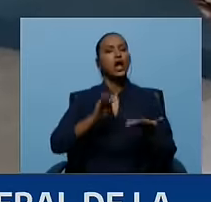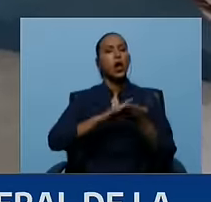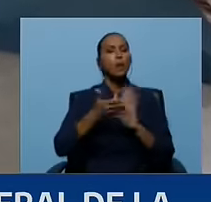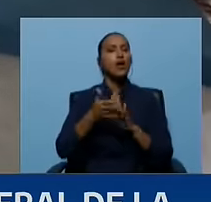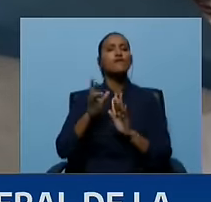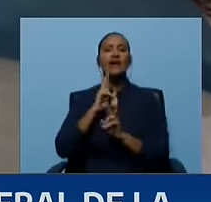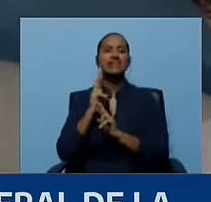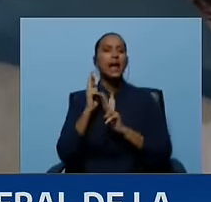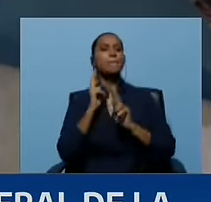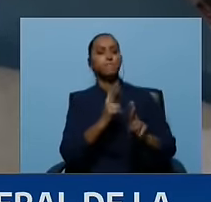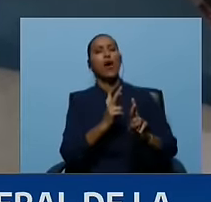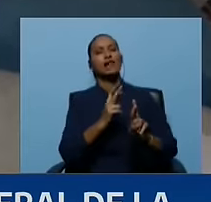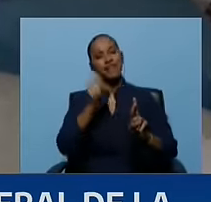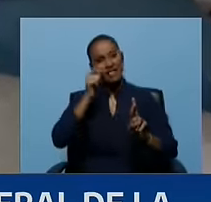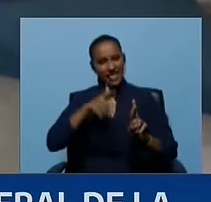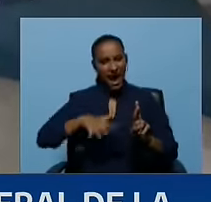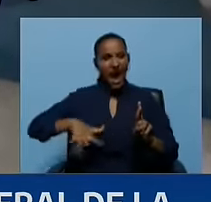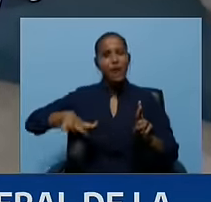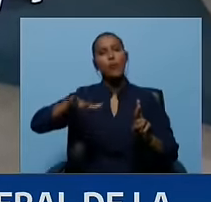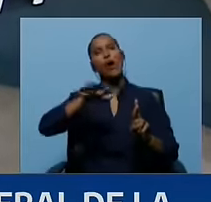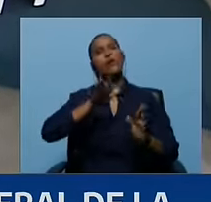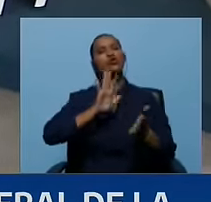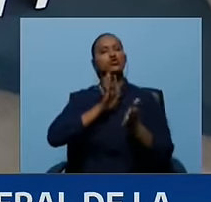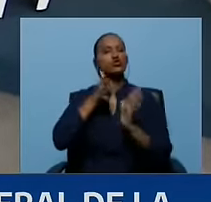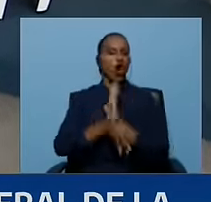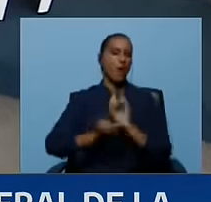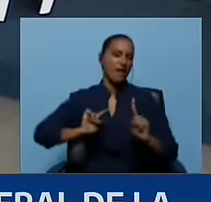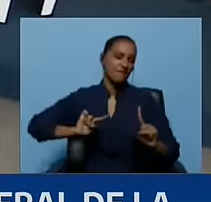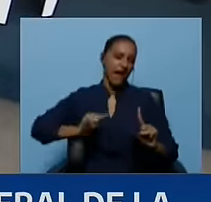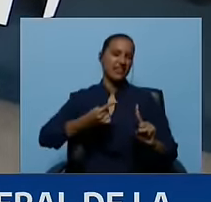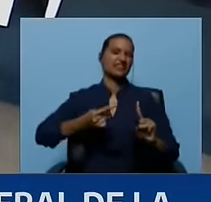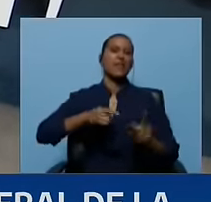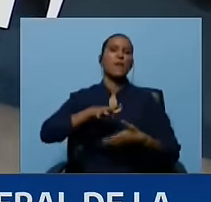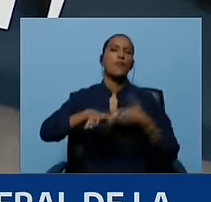nuestro pueblo al fascismo y a la violencia.